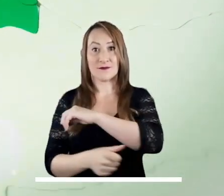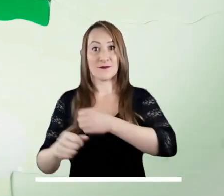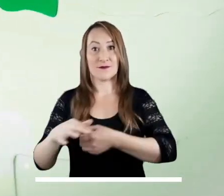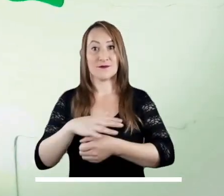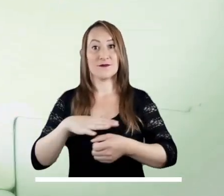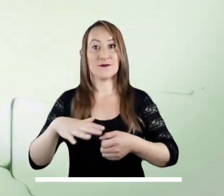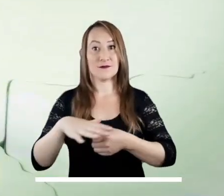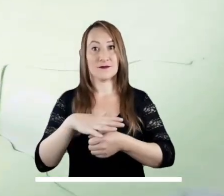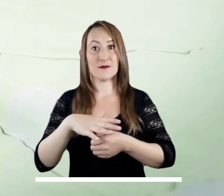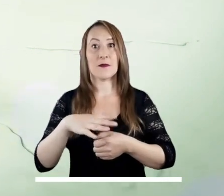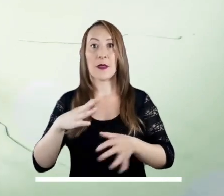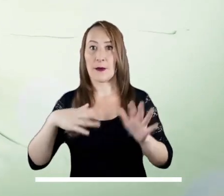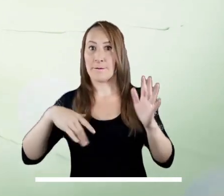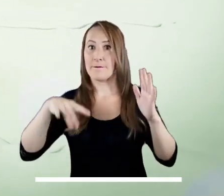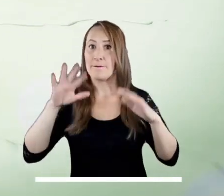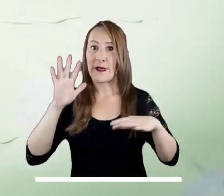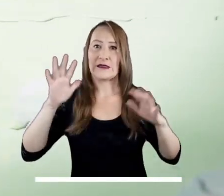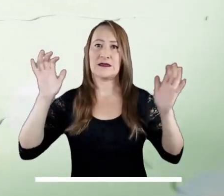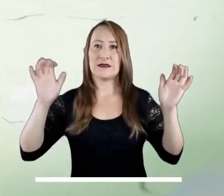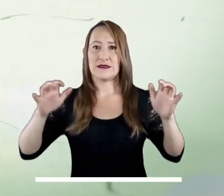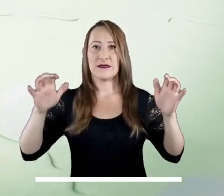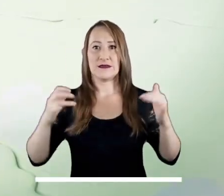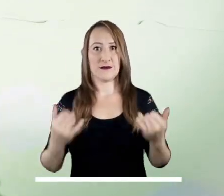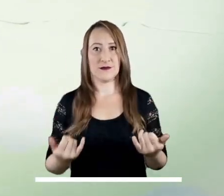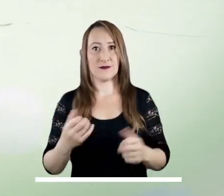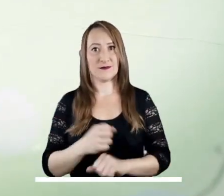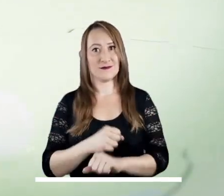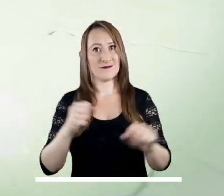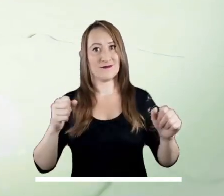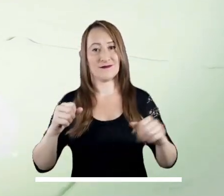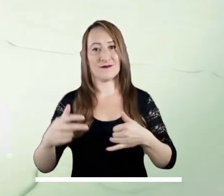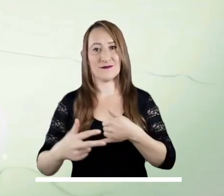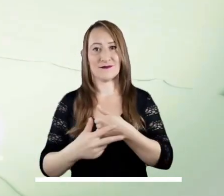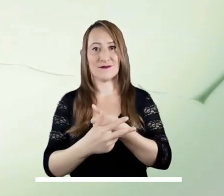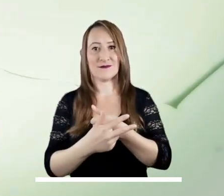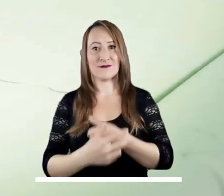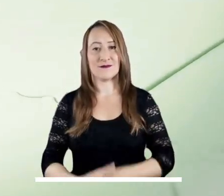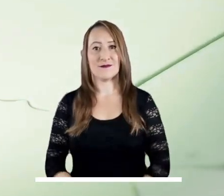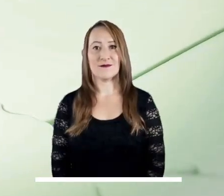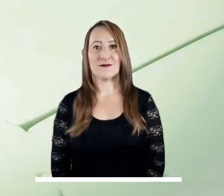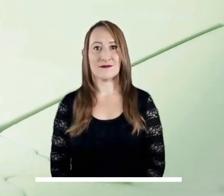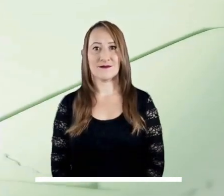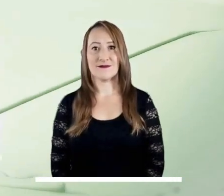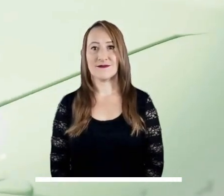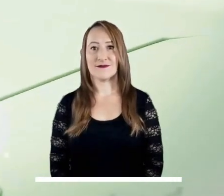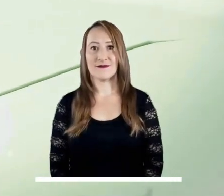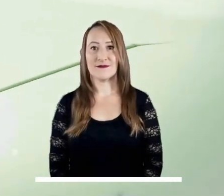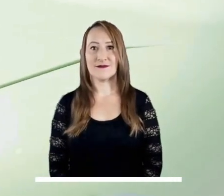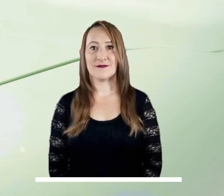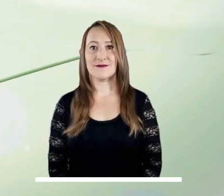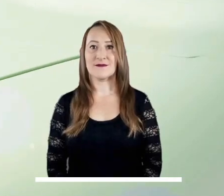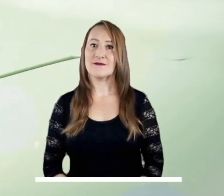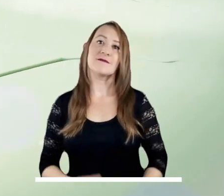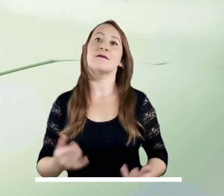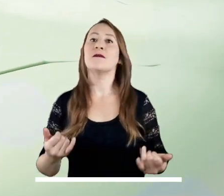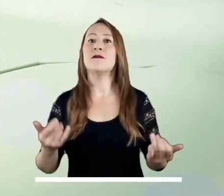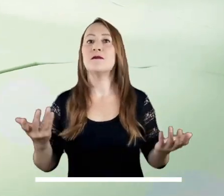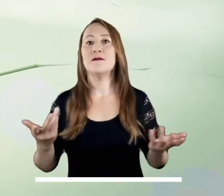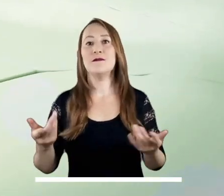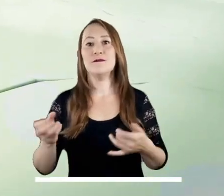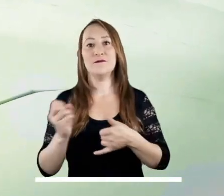Antioquia, Santander, Caldas, Boyacá y Cundinamarca serán las zonas con mayor actividad lluviosa de la mañana en los Andes.